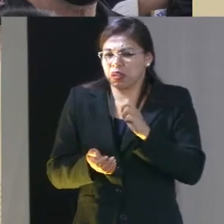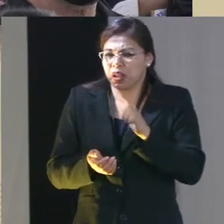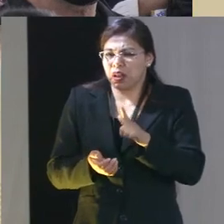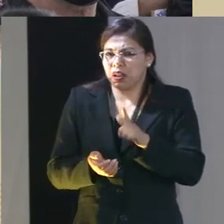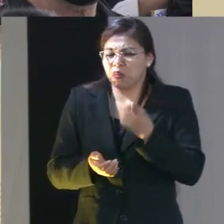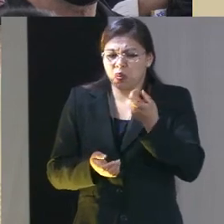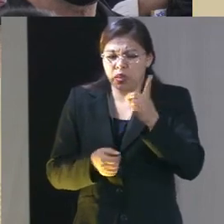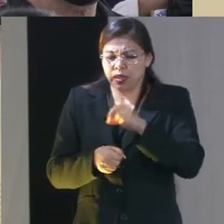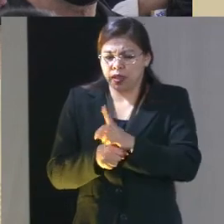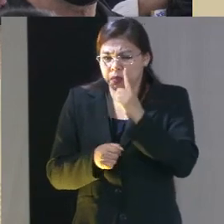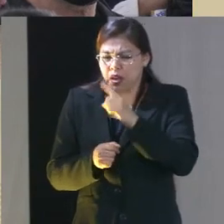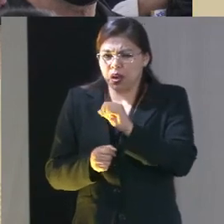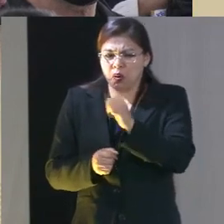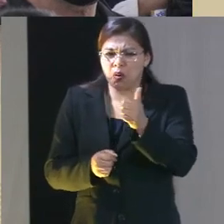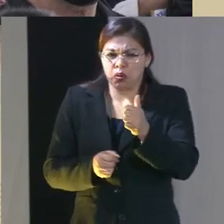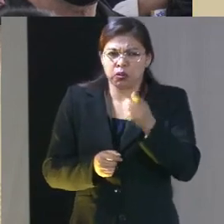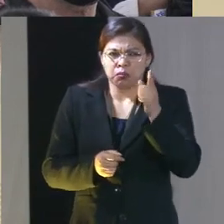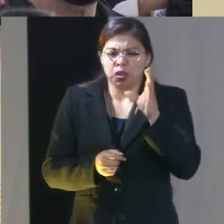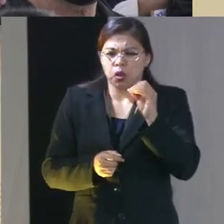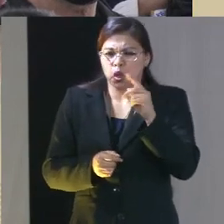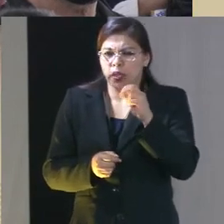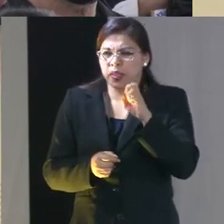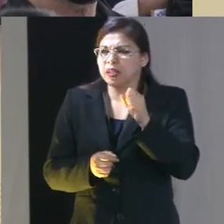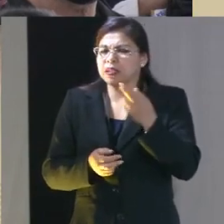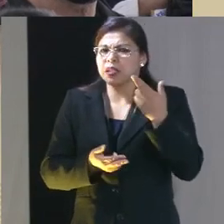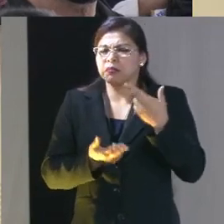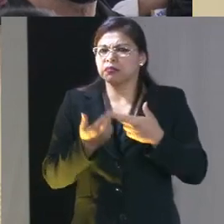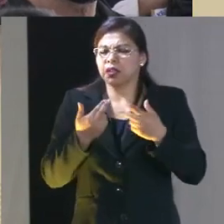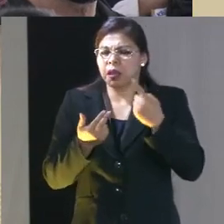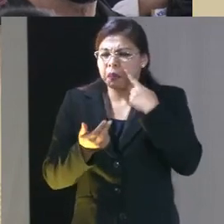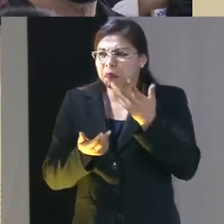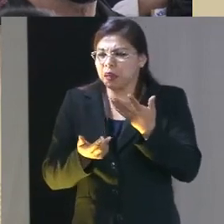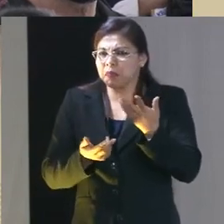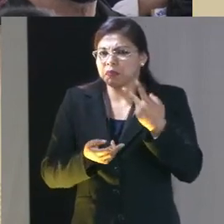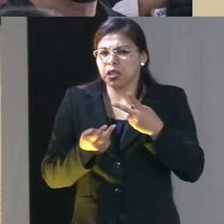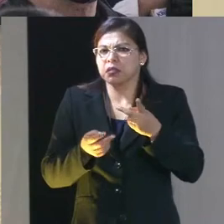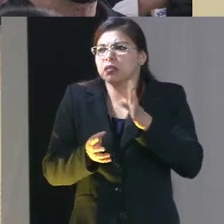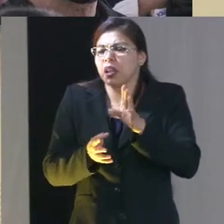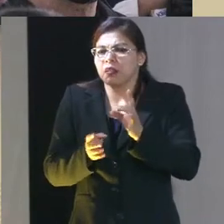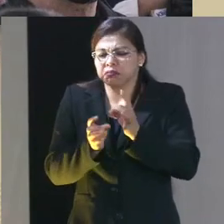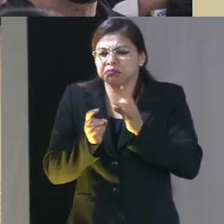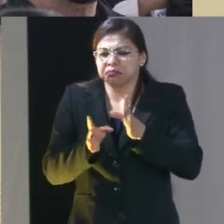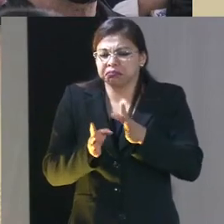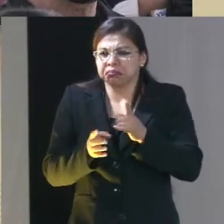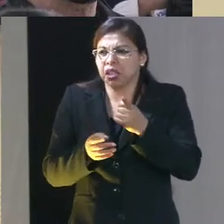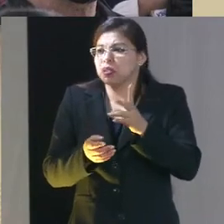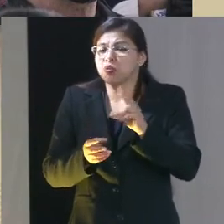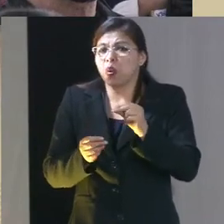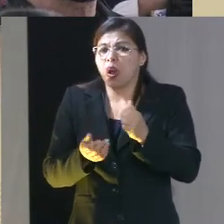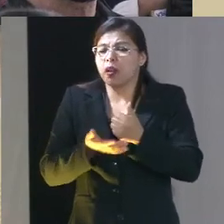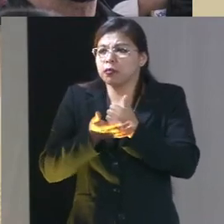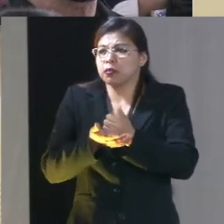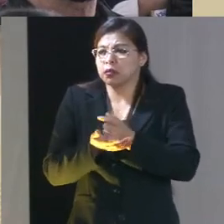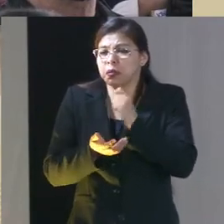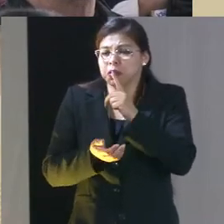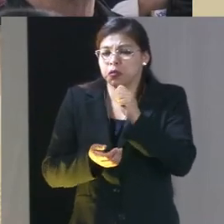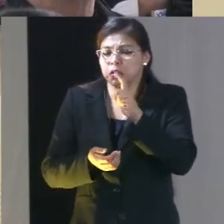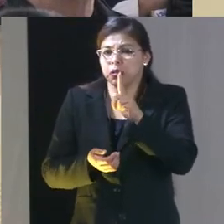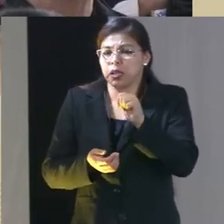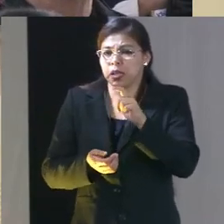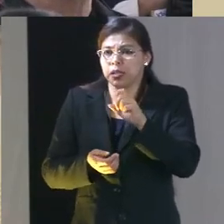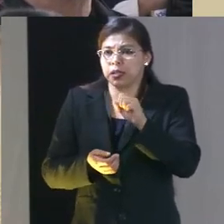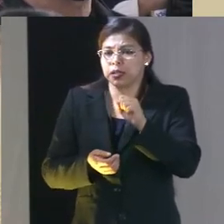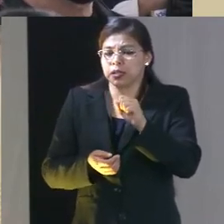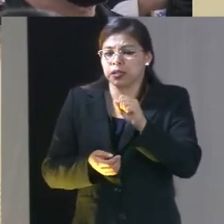para otro, Cortés se va a recibir a Pánfilo de Narváez, lo derrota con ayuda de las tribus